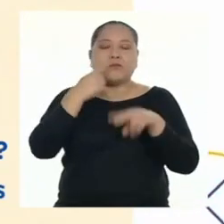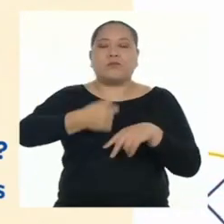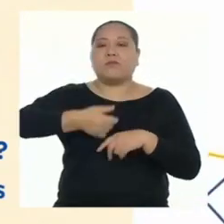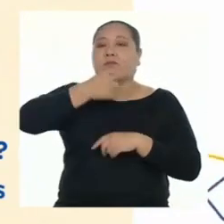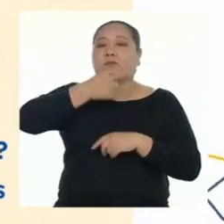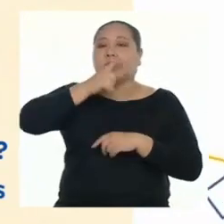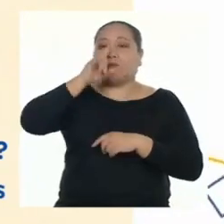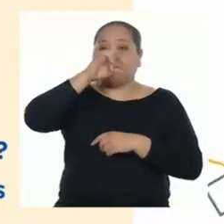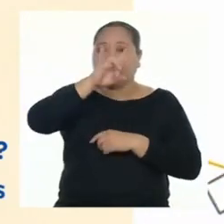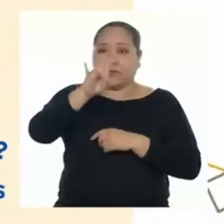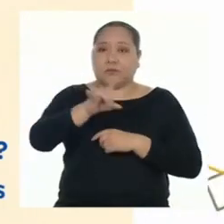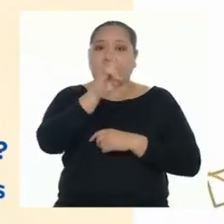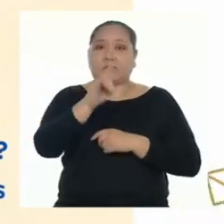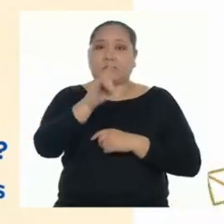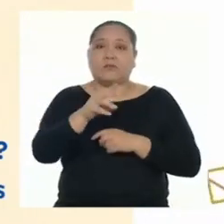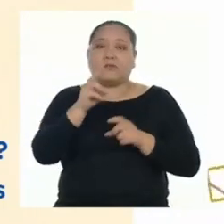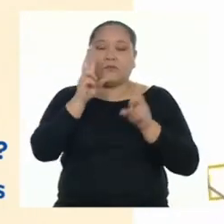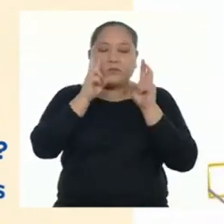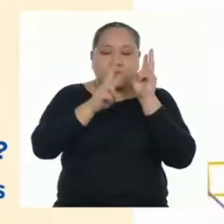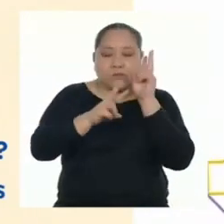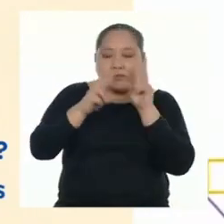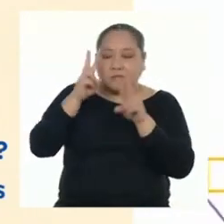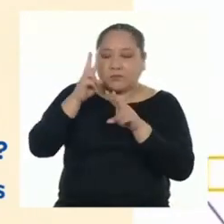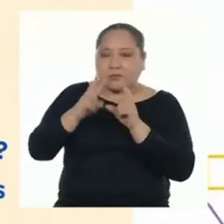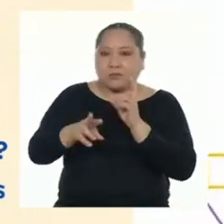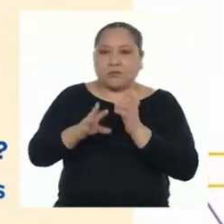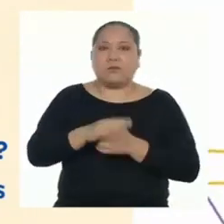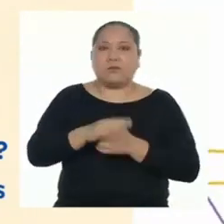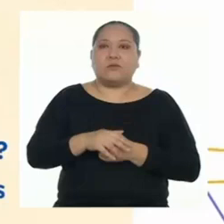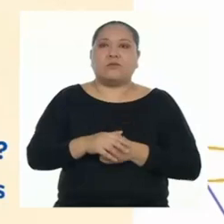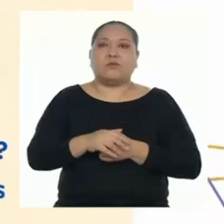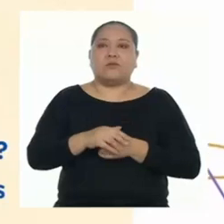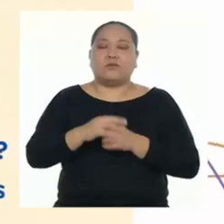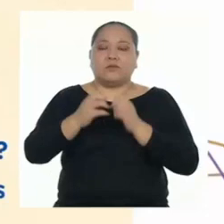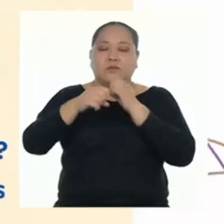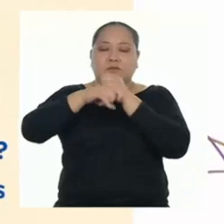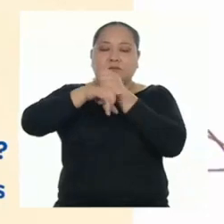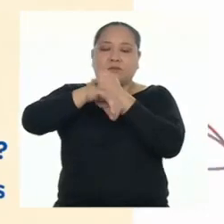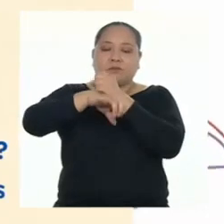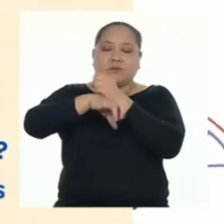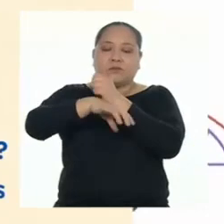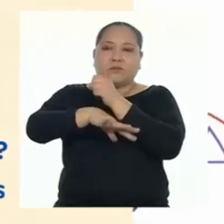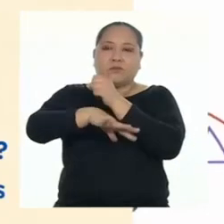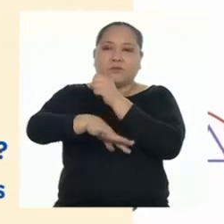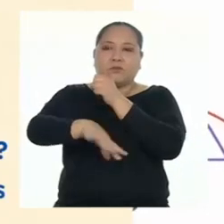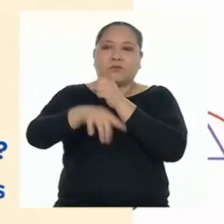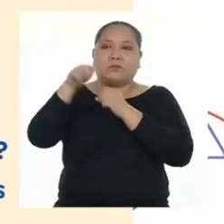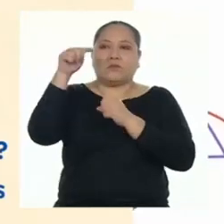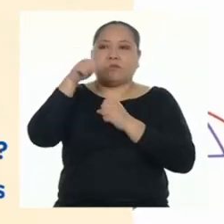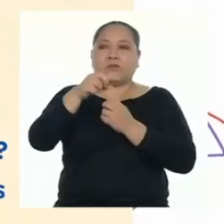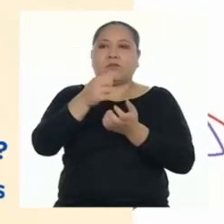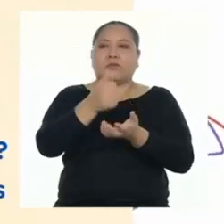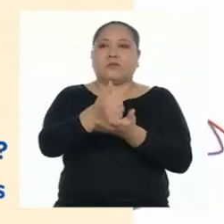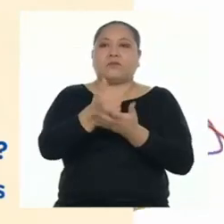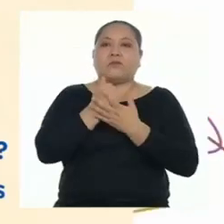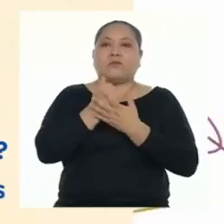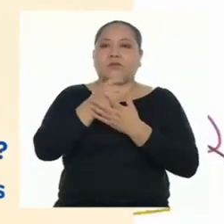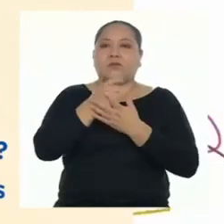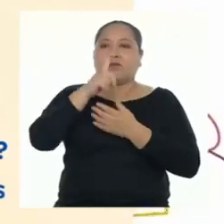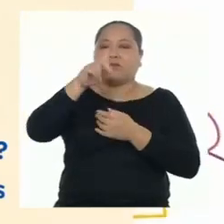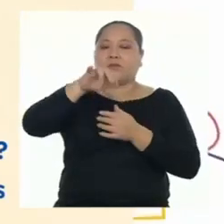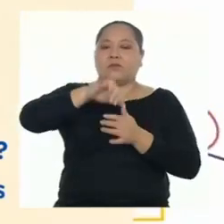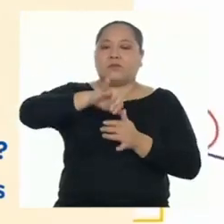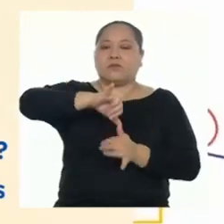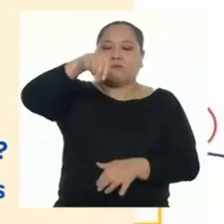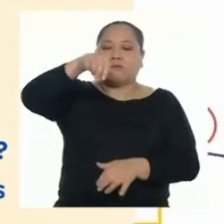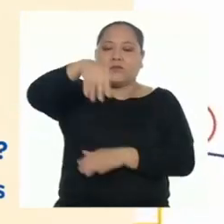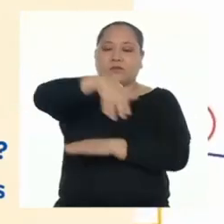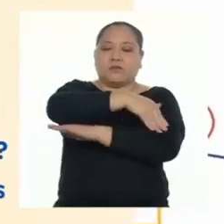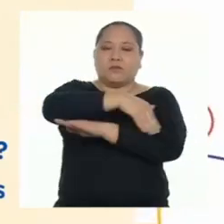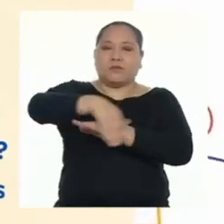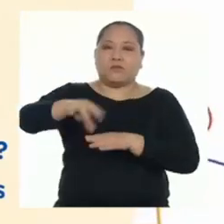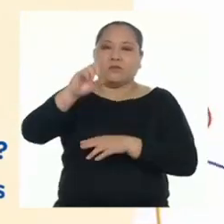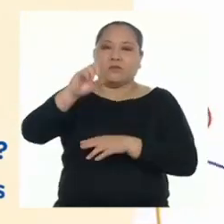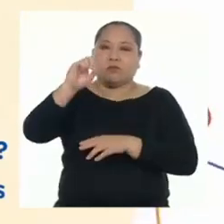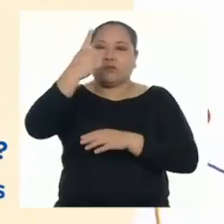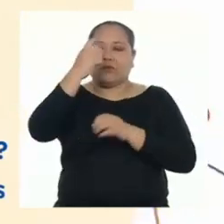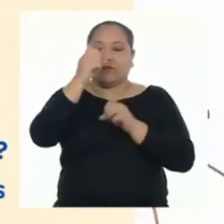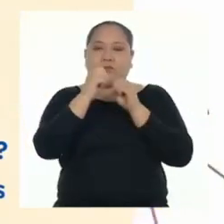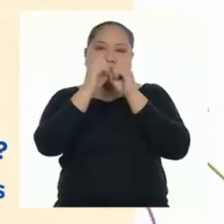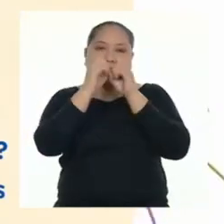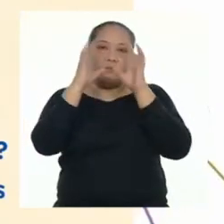agua utilizada y además estuve revisando el tamaño de la raíz con ayuda de una regla desde el primer